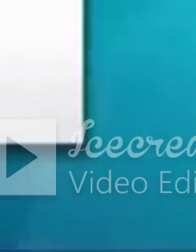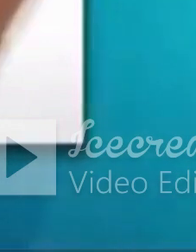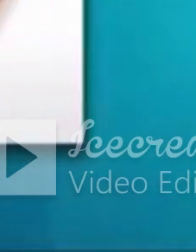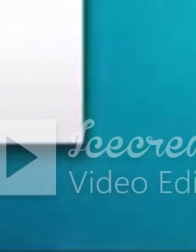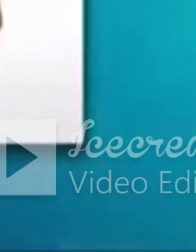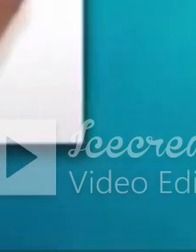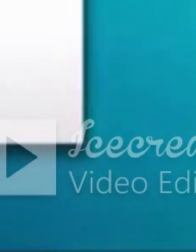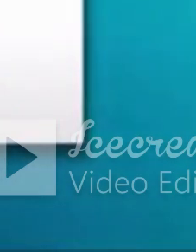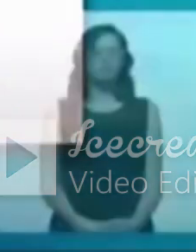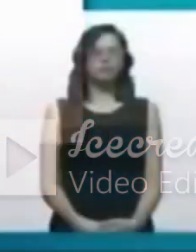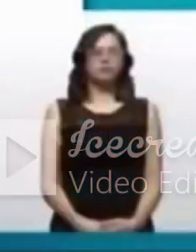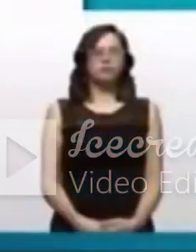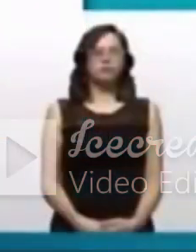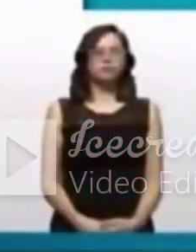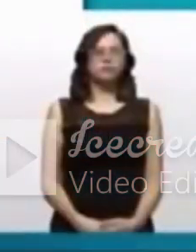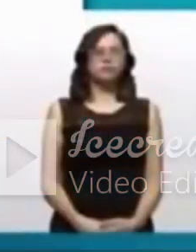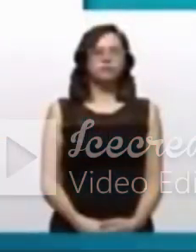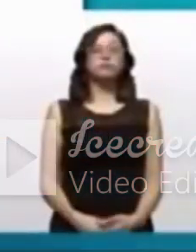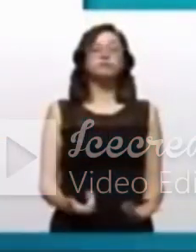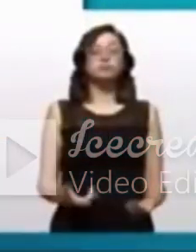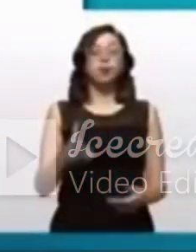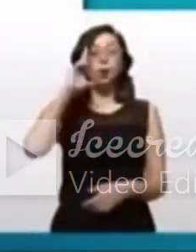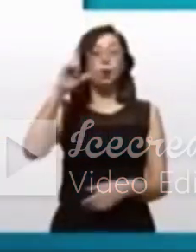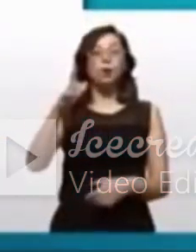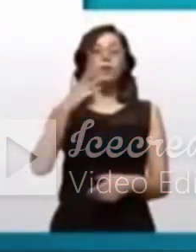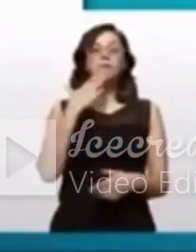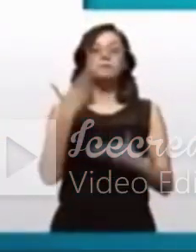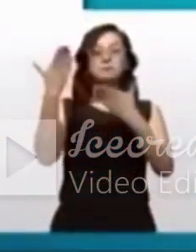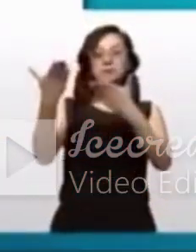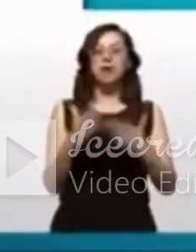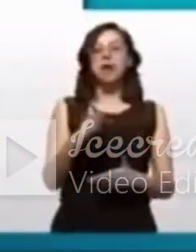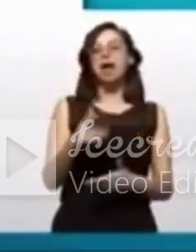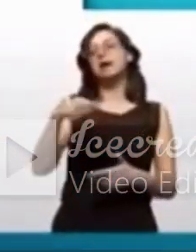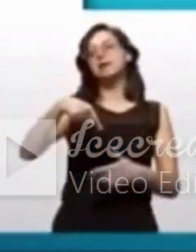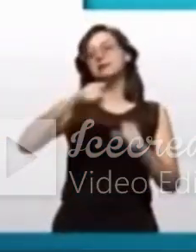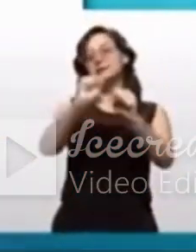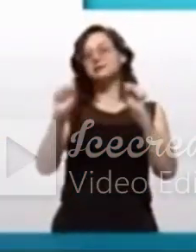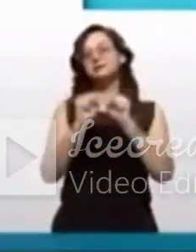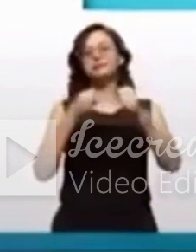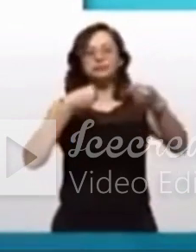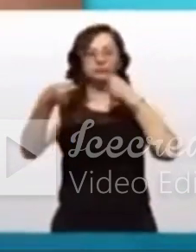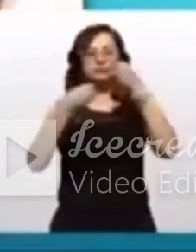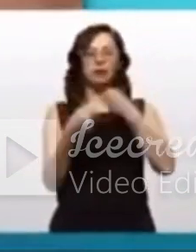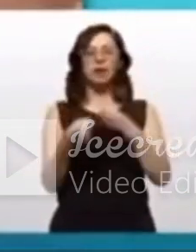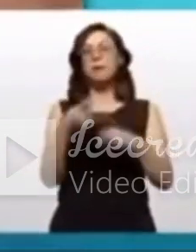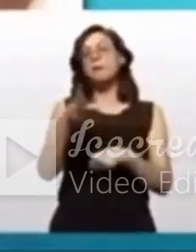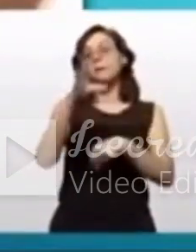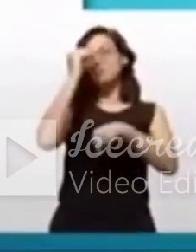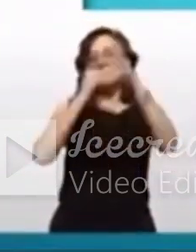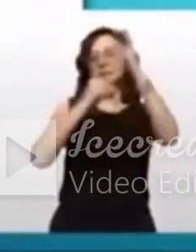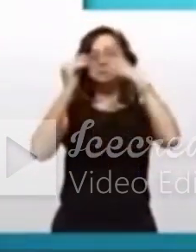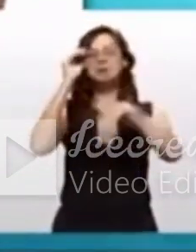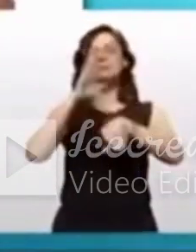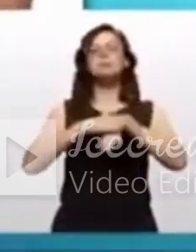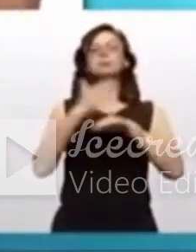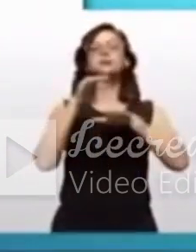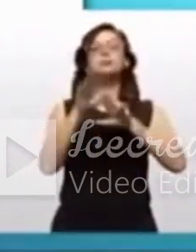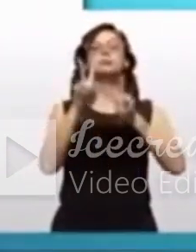Hola a todos y bienvenidos a Aula de Periodismo. Hoy aprenderemos un poco más acerca del reportaje.